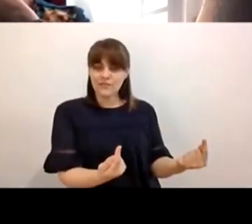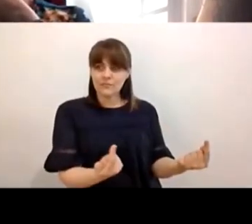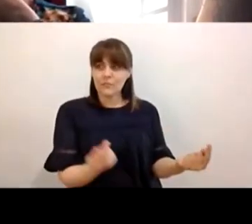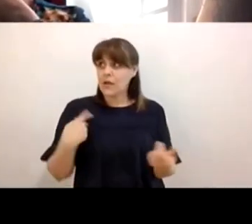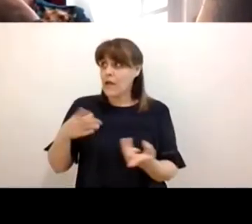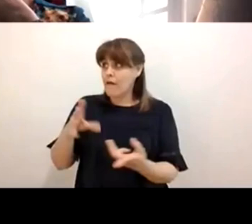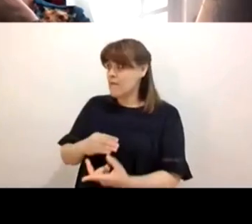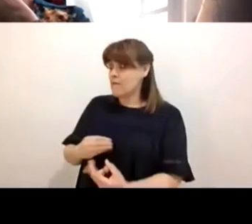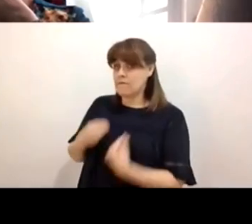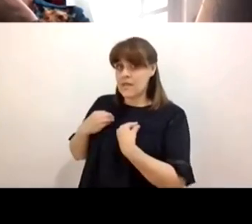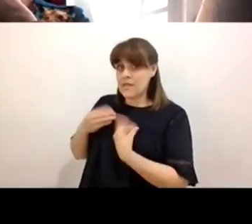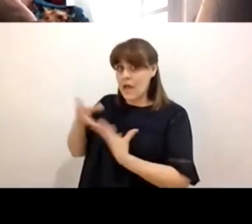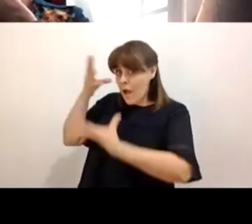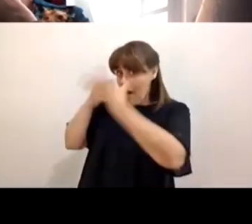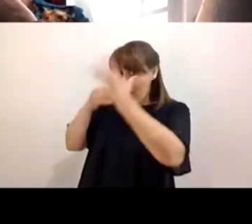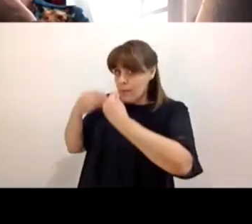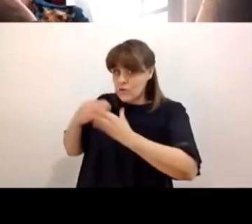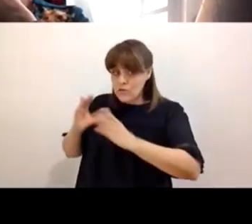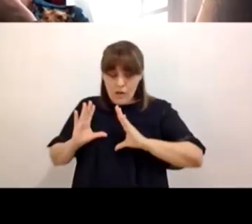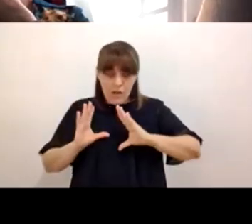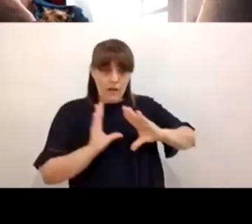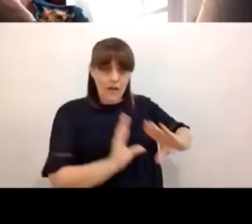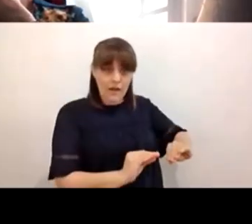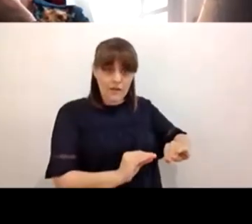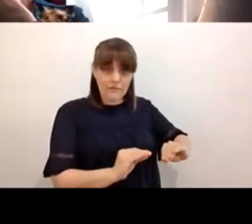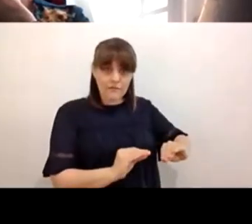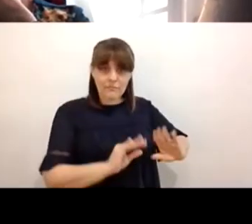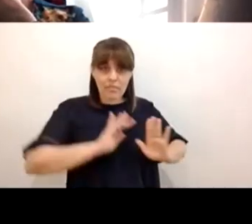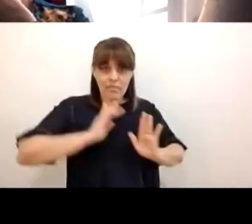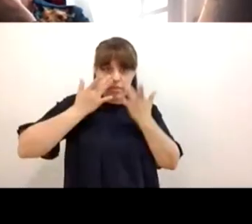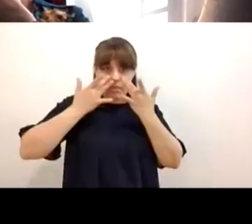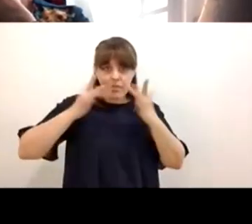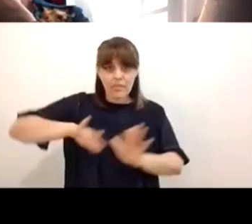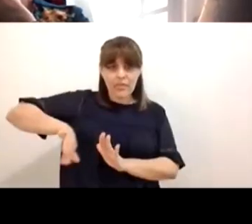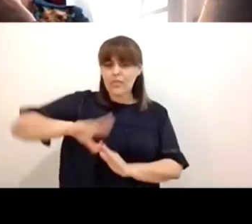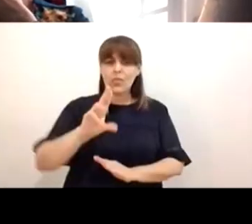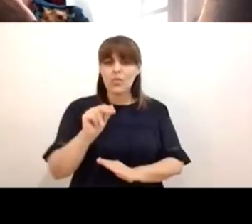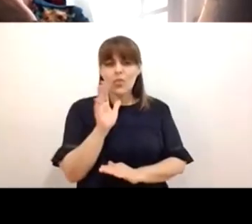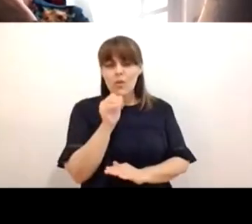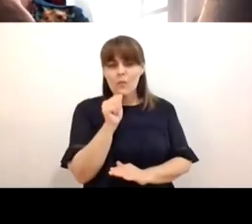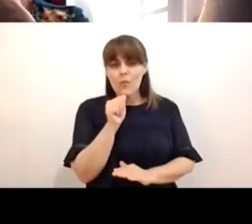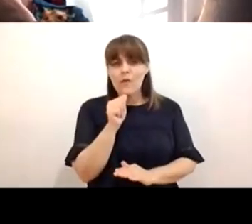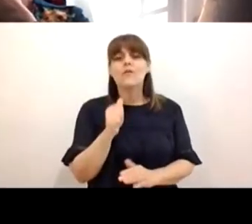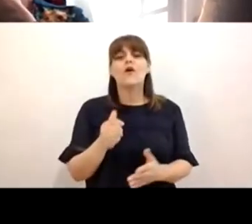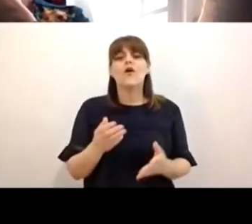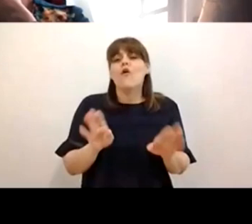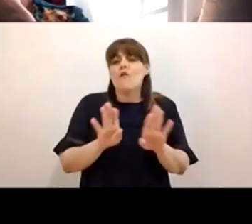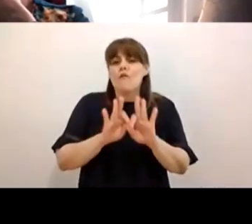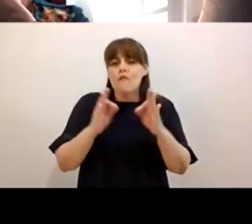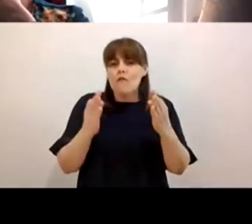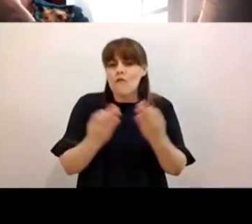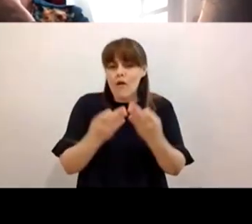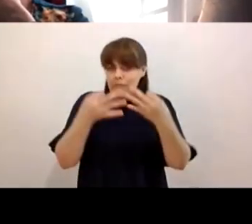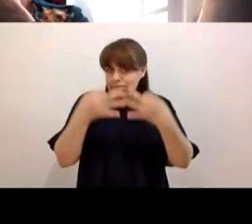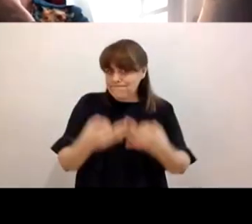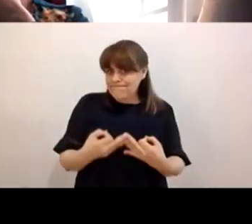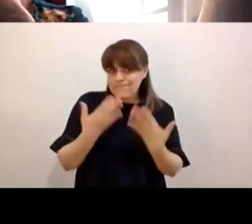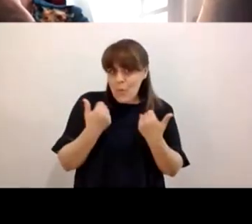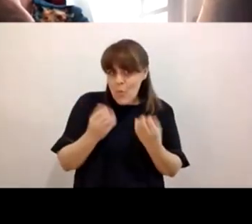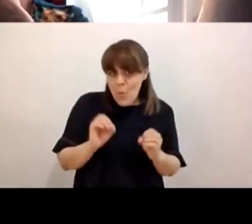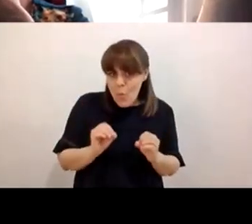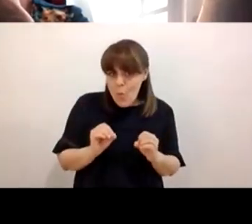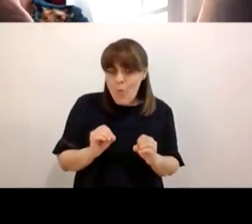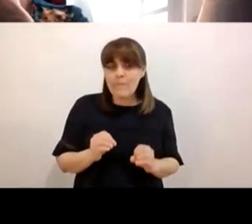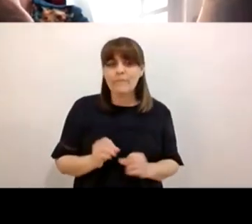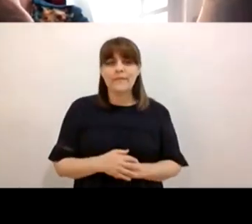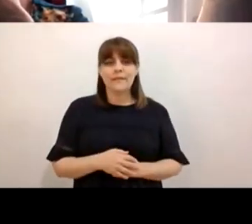sobre esto no hay fórmulas pero hay una actitud y una sensibilidad que nos permite decir me adelanté